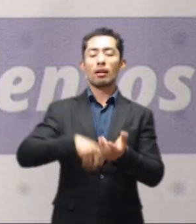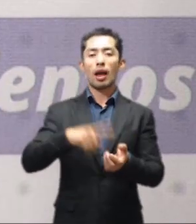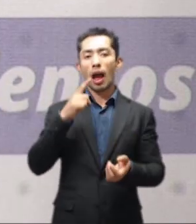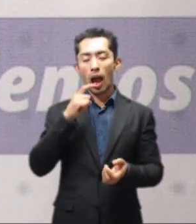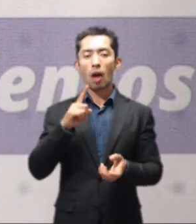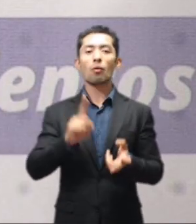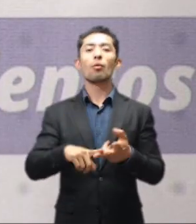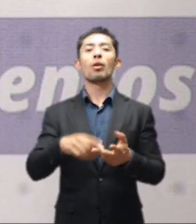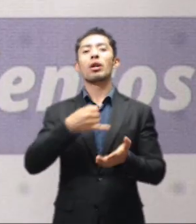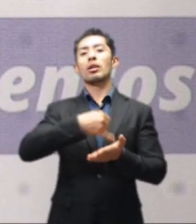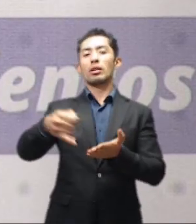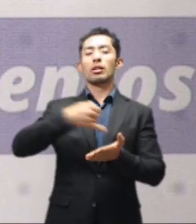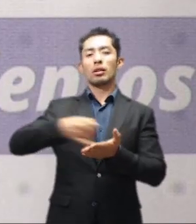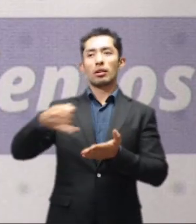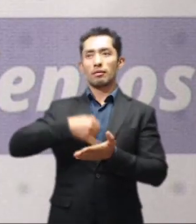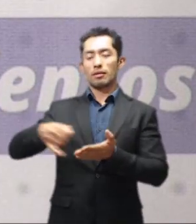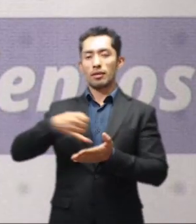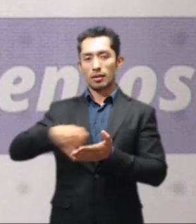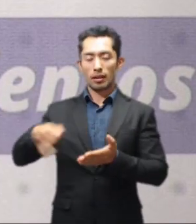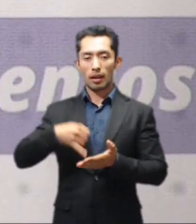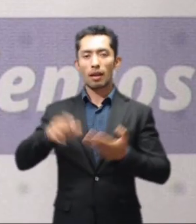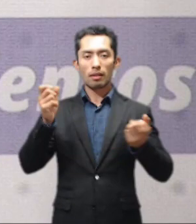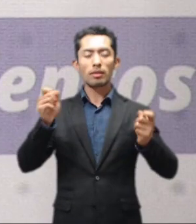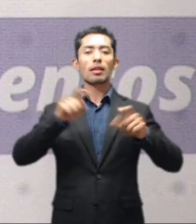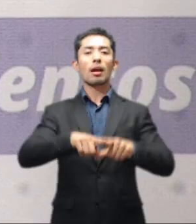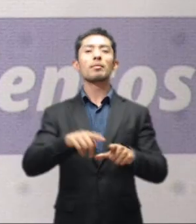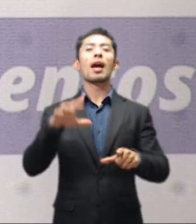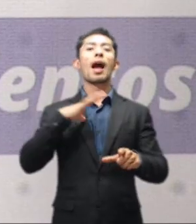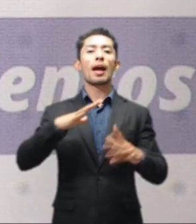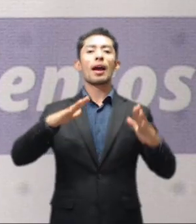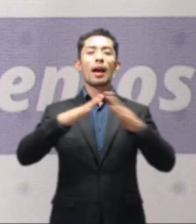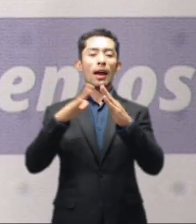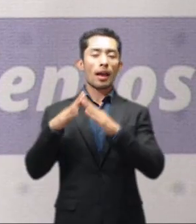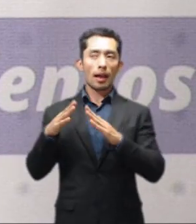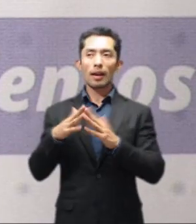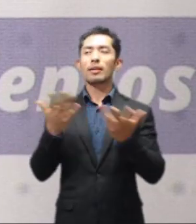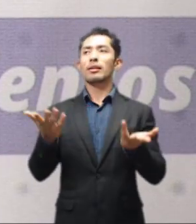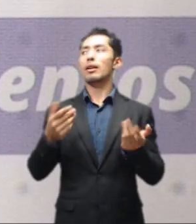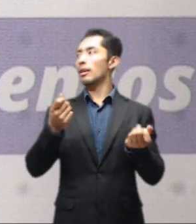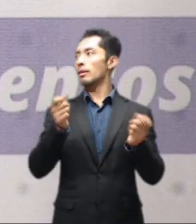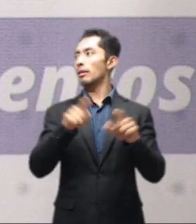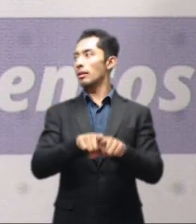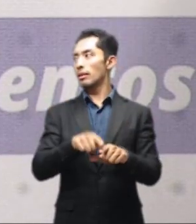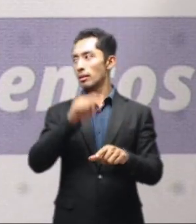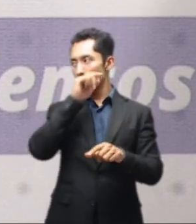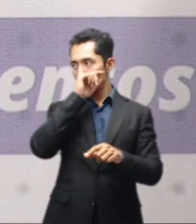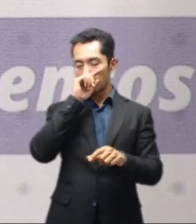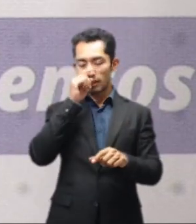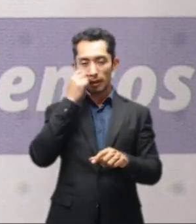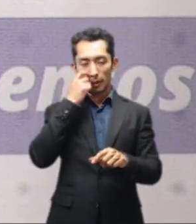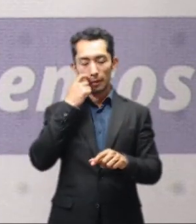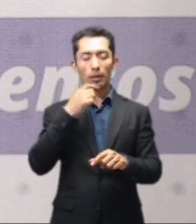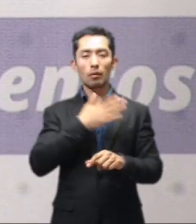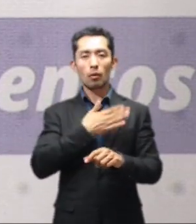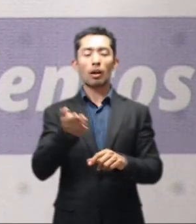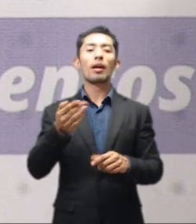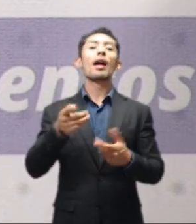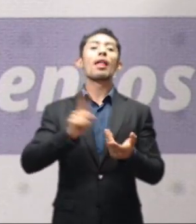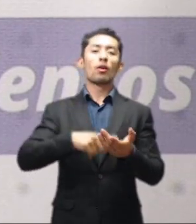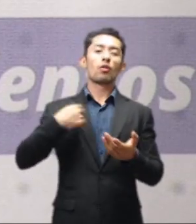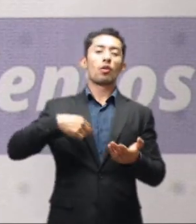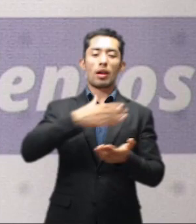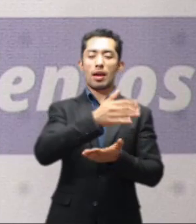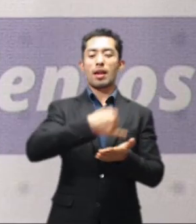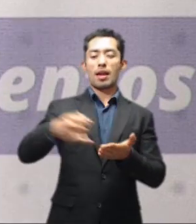en los sembr sembradíos acerca de cerca de las casas en nuestras e bueno donde sembramos